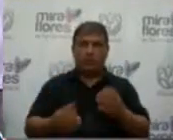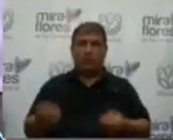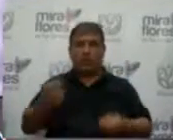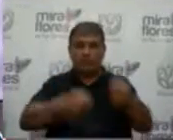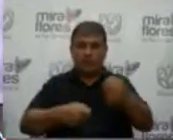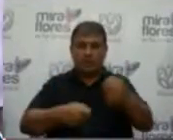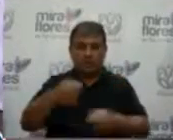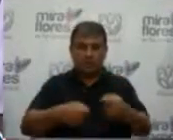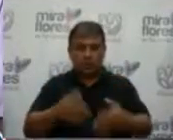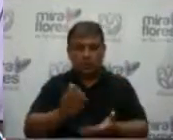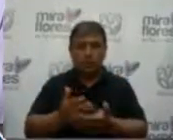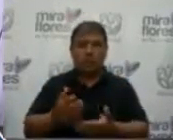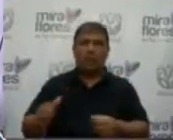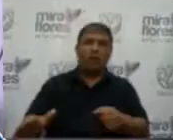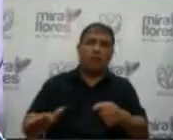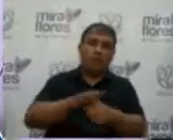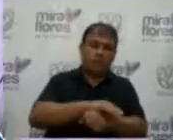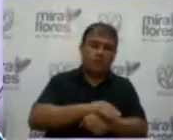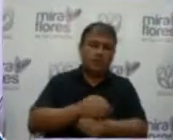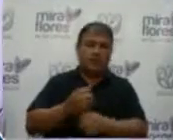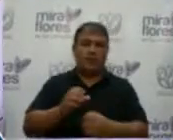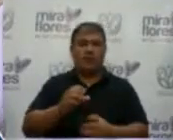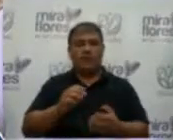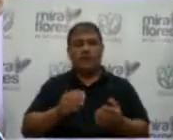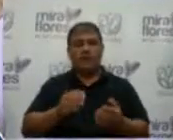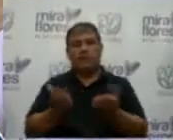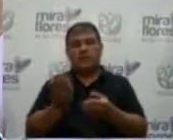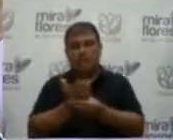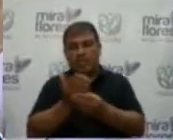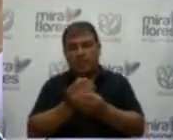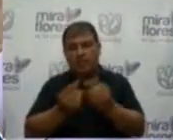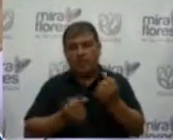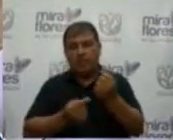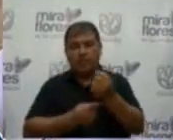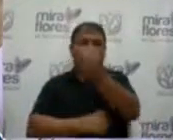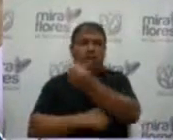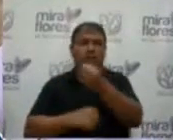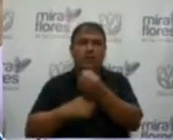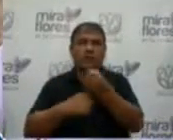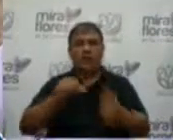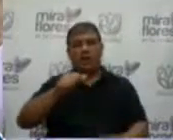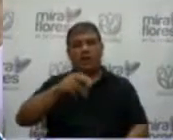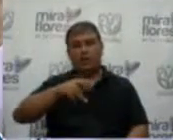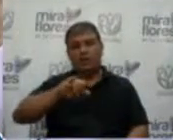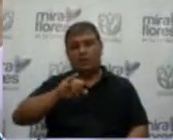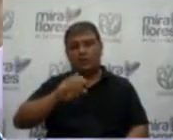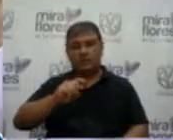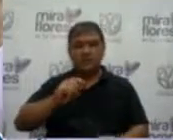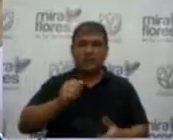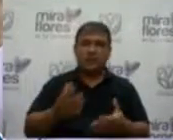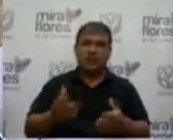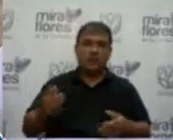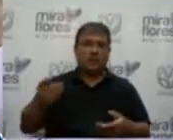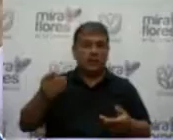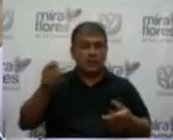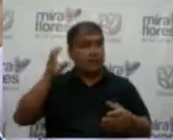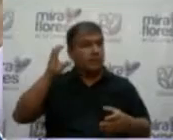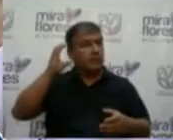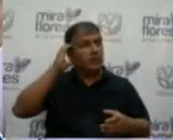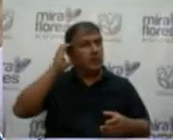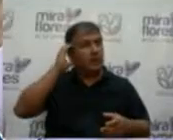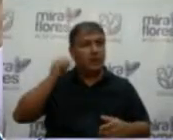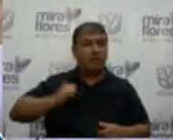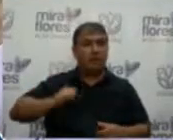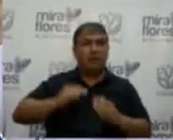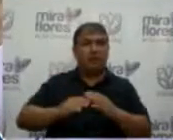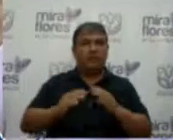estudios complementarios y expediente técnico para el puente de la amistad celebrado entre la Municipalidad de Miraflores y la Municipalidad